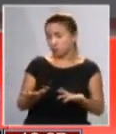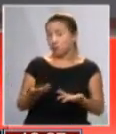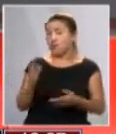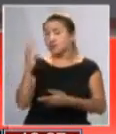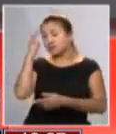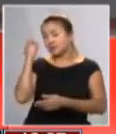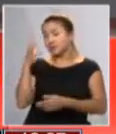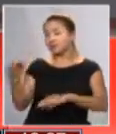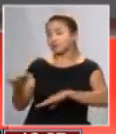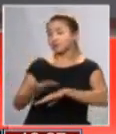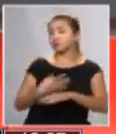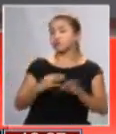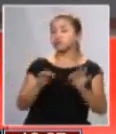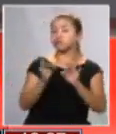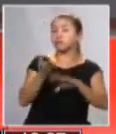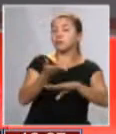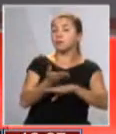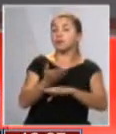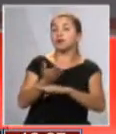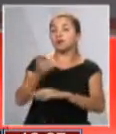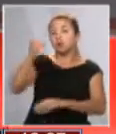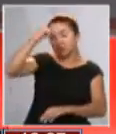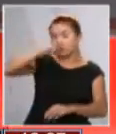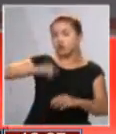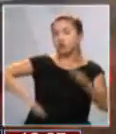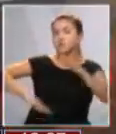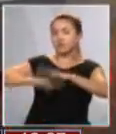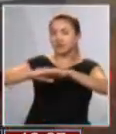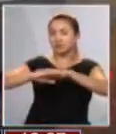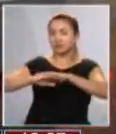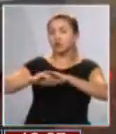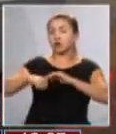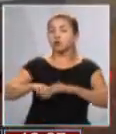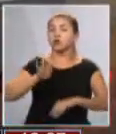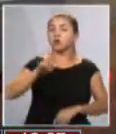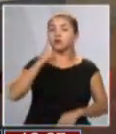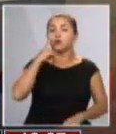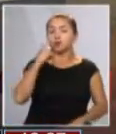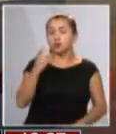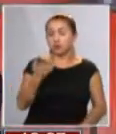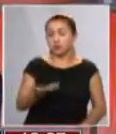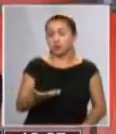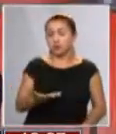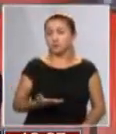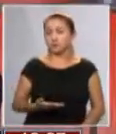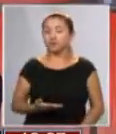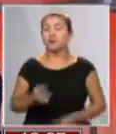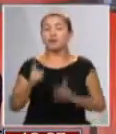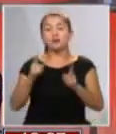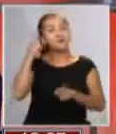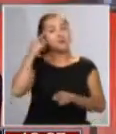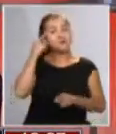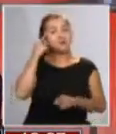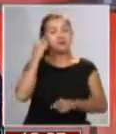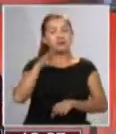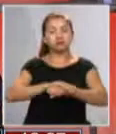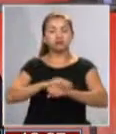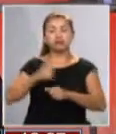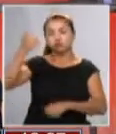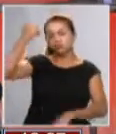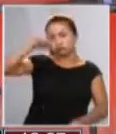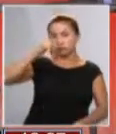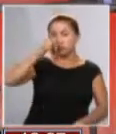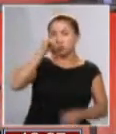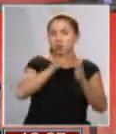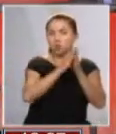pedir finalmente una pena mayor a estos 541 días? Tenemos que considerar que la formalización es una